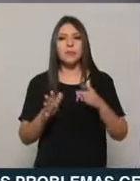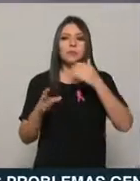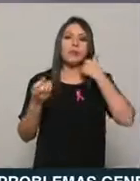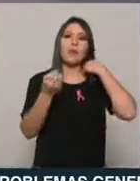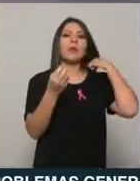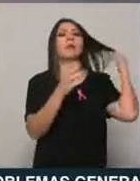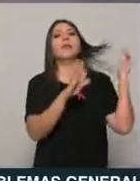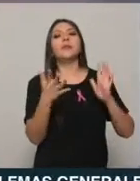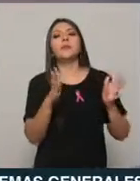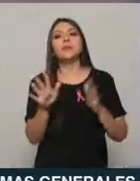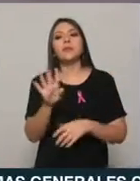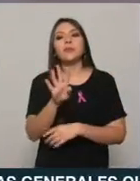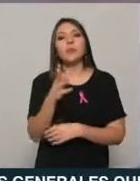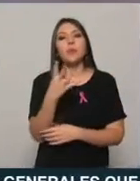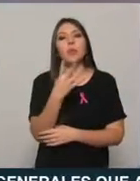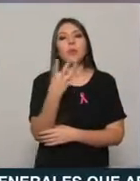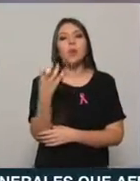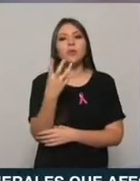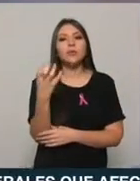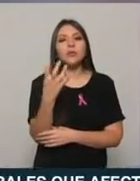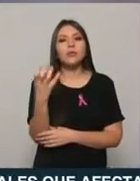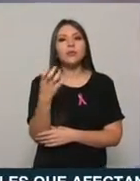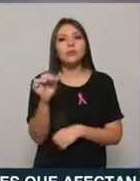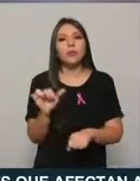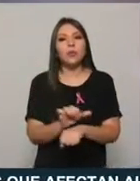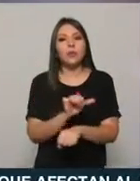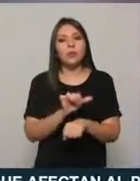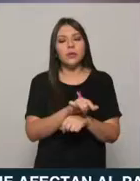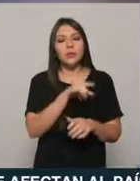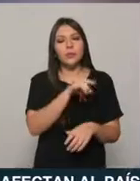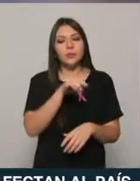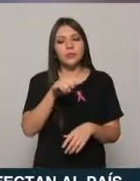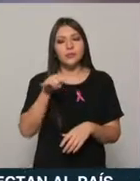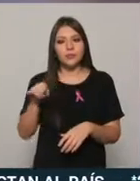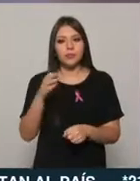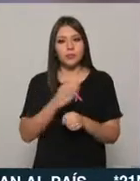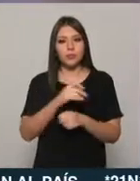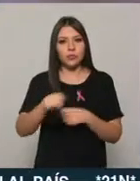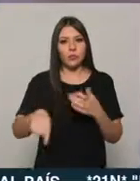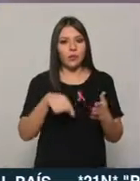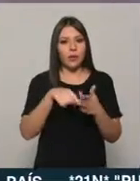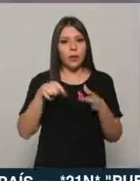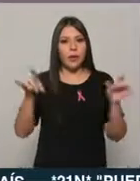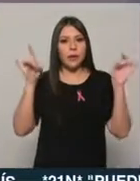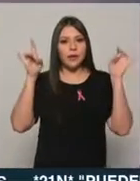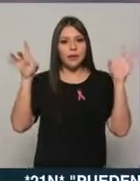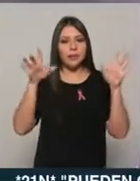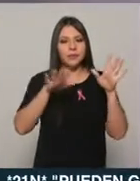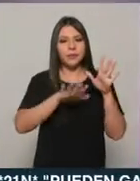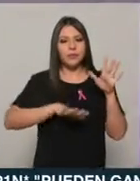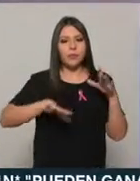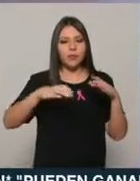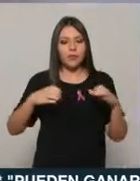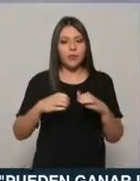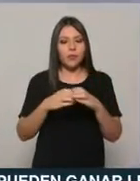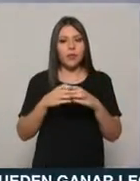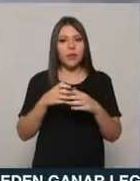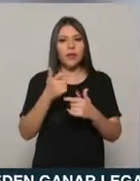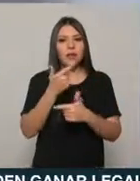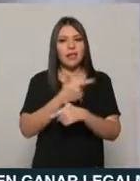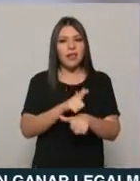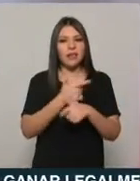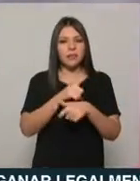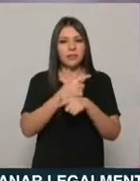vehículos taxis. Bueno, aquí nos encontramos en el Ángel, donde el Movimiento Nacional Taxista se está